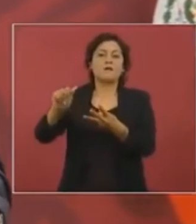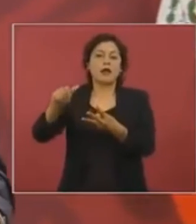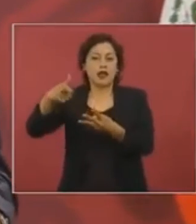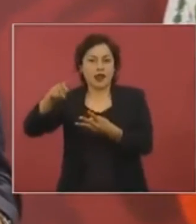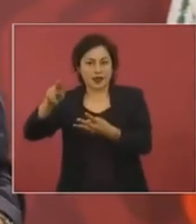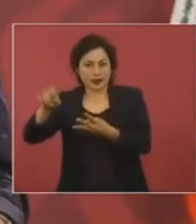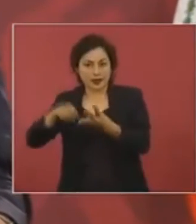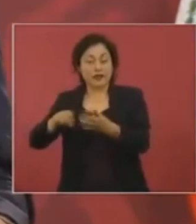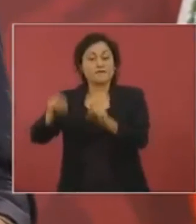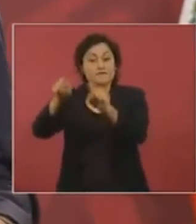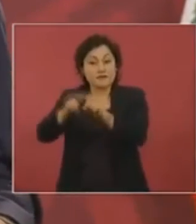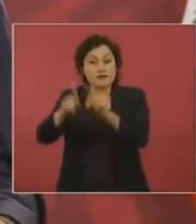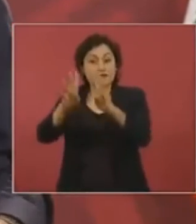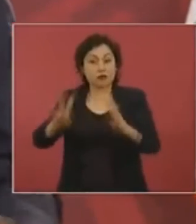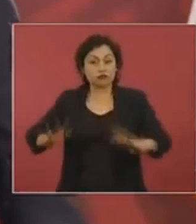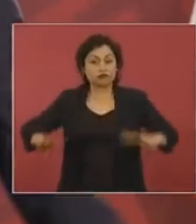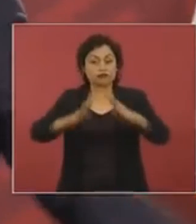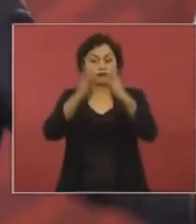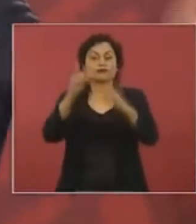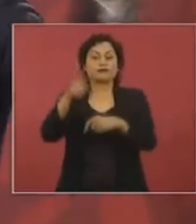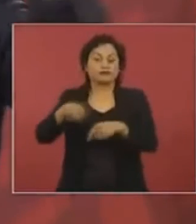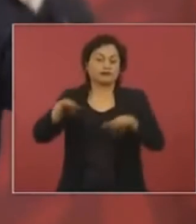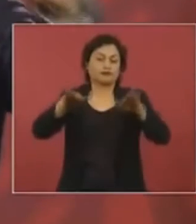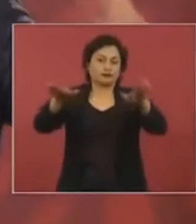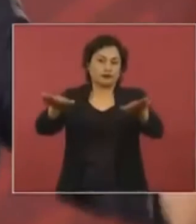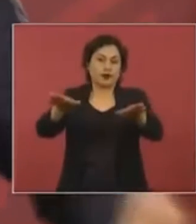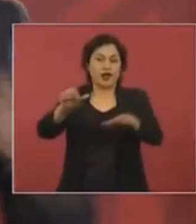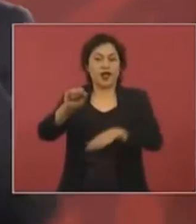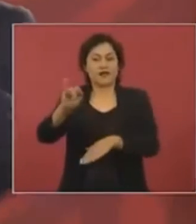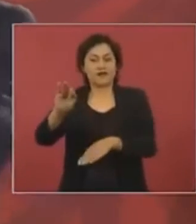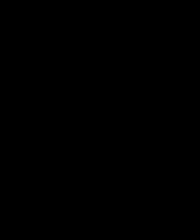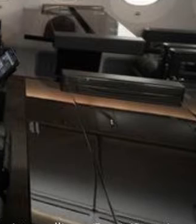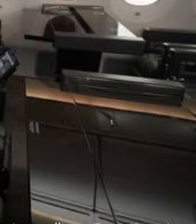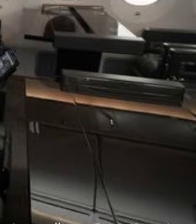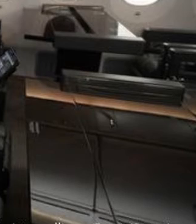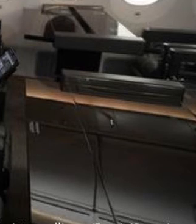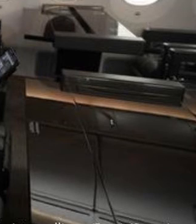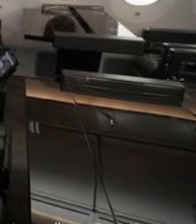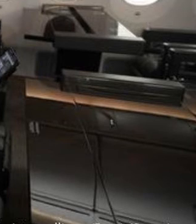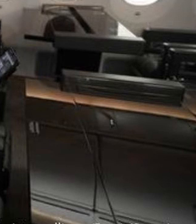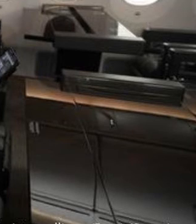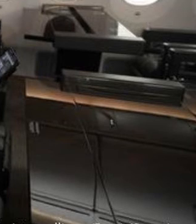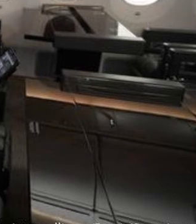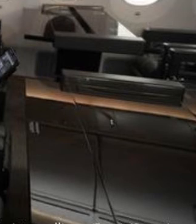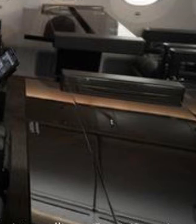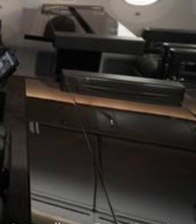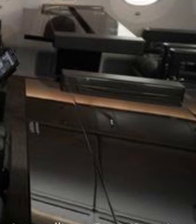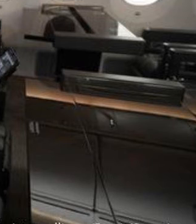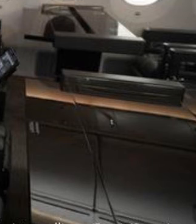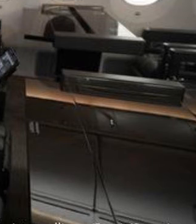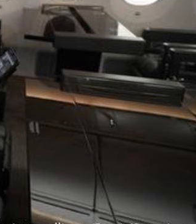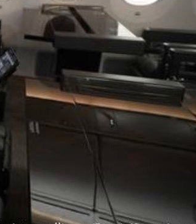renta y mantenimiento. Prosiguió comentando que si las personas pagarán para poder ir al espacio, entonces pagarán para poder utilizar este